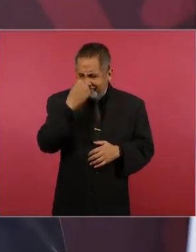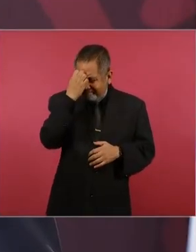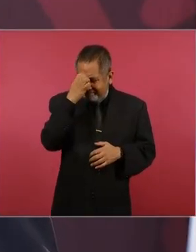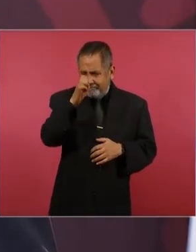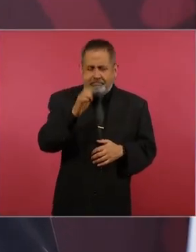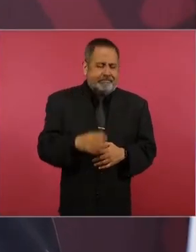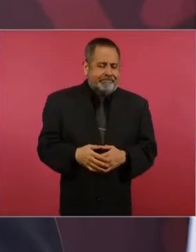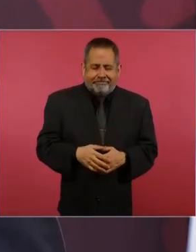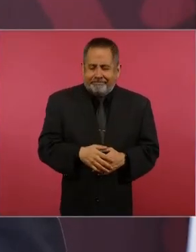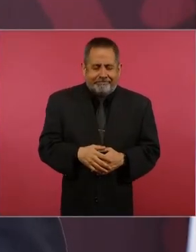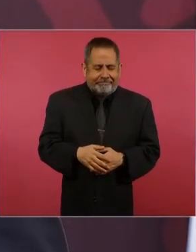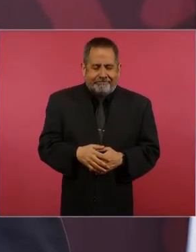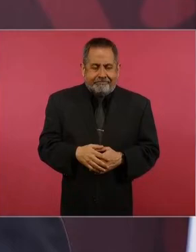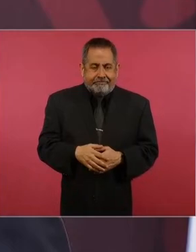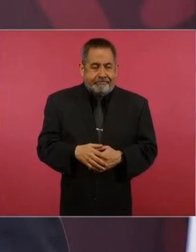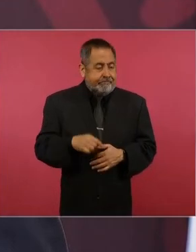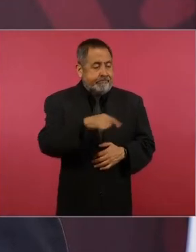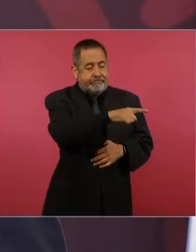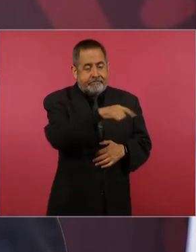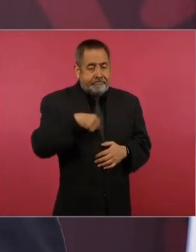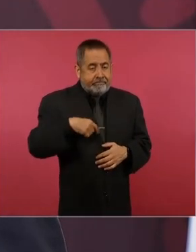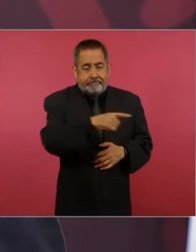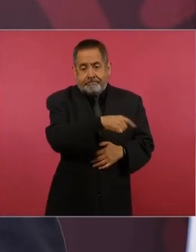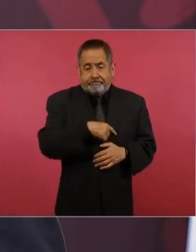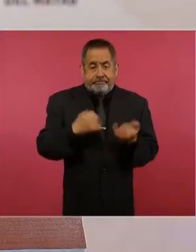no somos iguales,